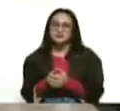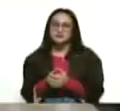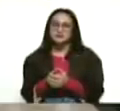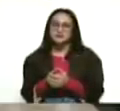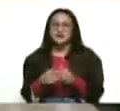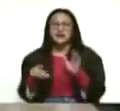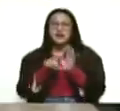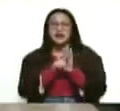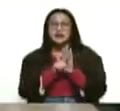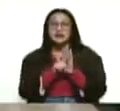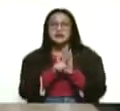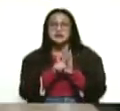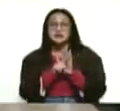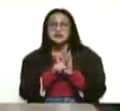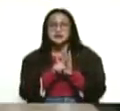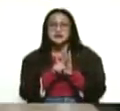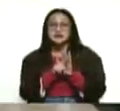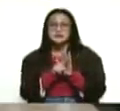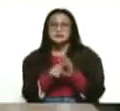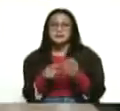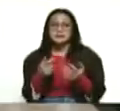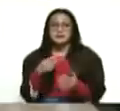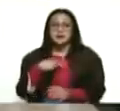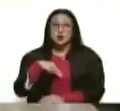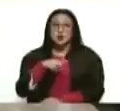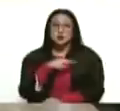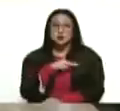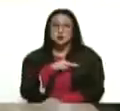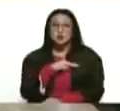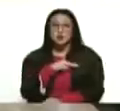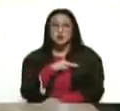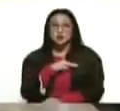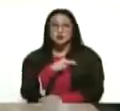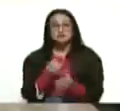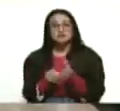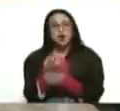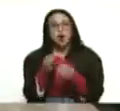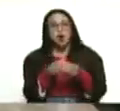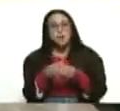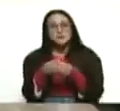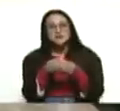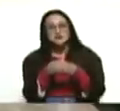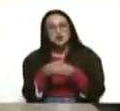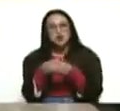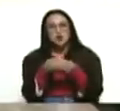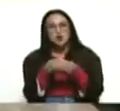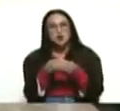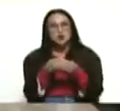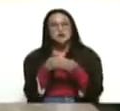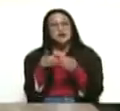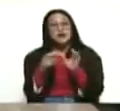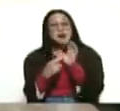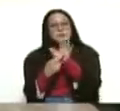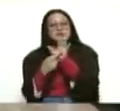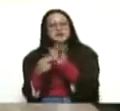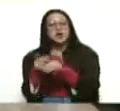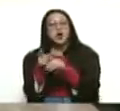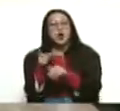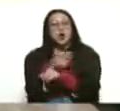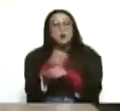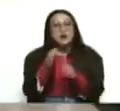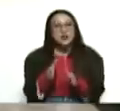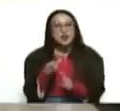la ley, nosotros se crea una comisión de armonización donde están representantes de los gobernadores